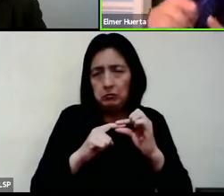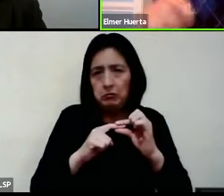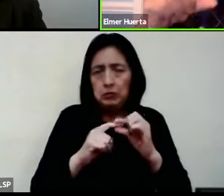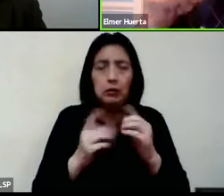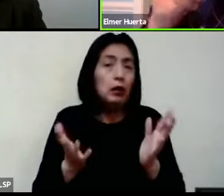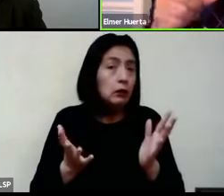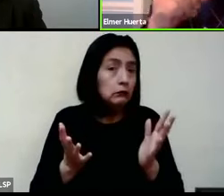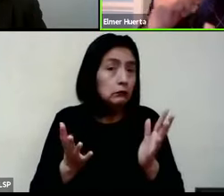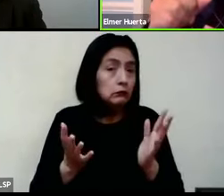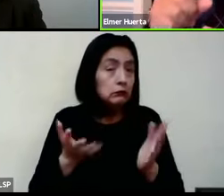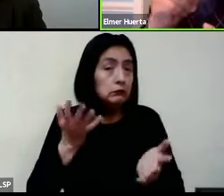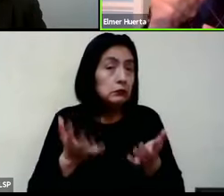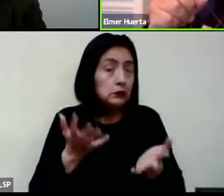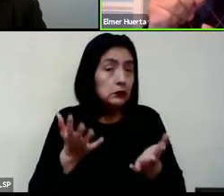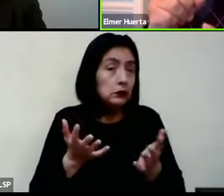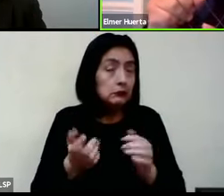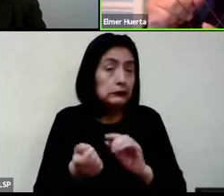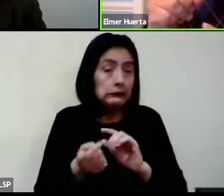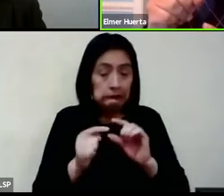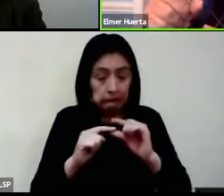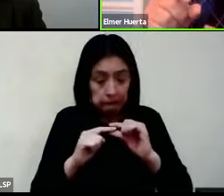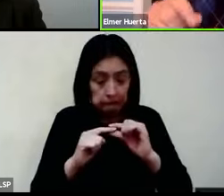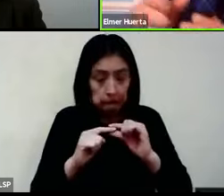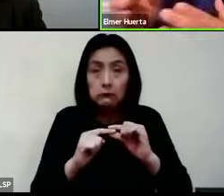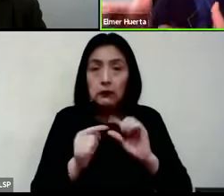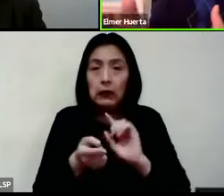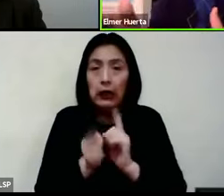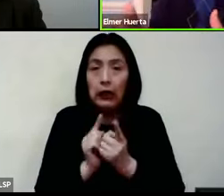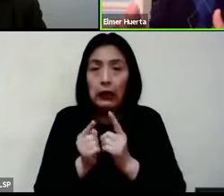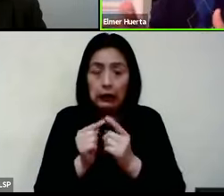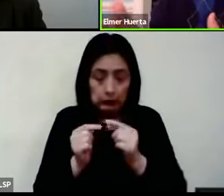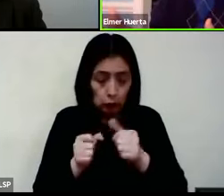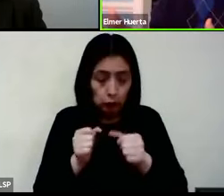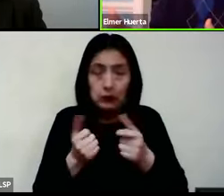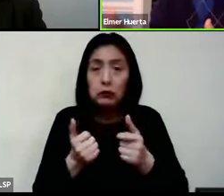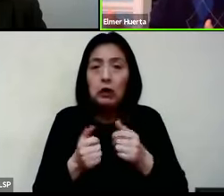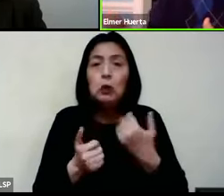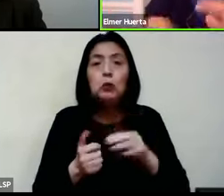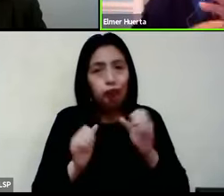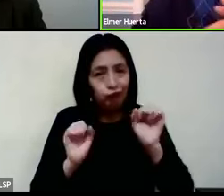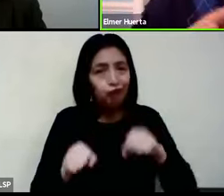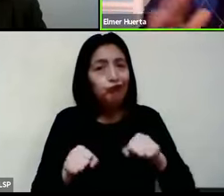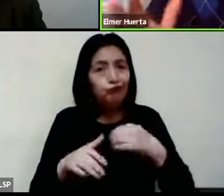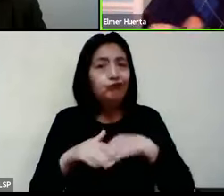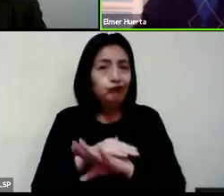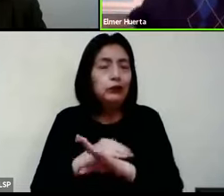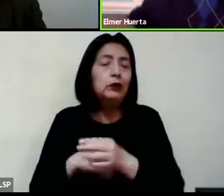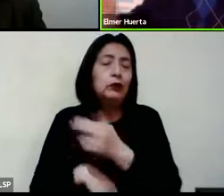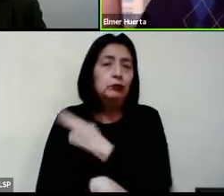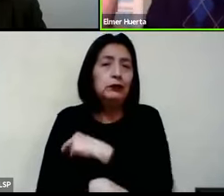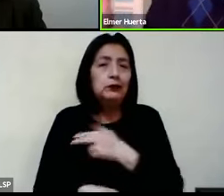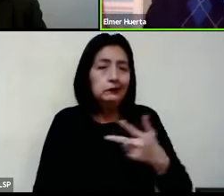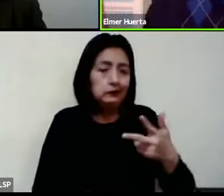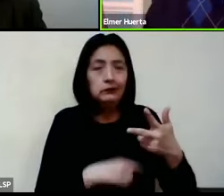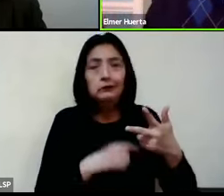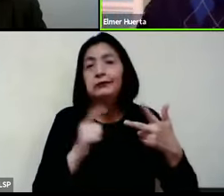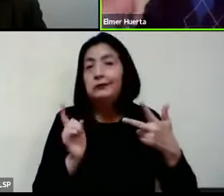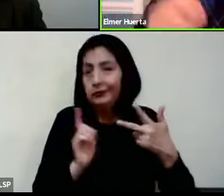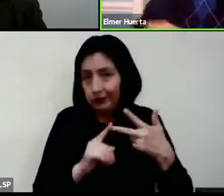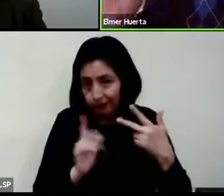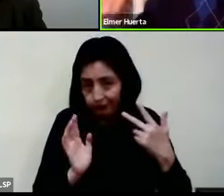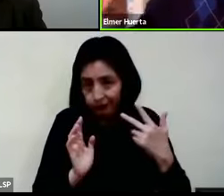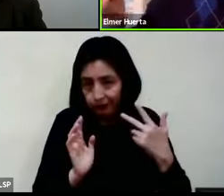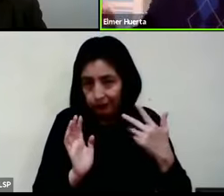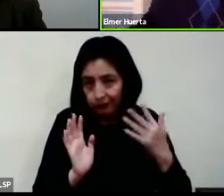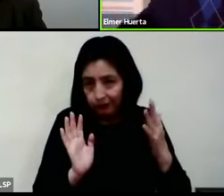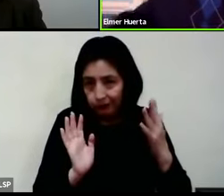Y si es que cambian los parámetros del oxímetro de pulso, será momento ya de hospitalización y ahí hablamos ya de otro capítulo.